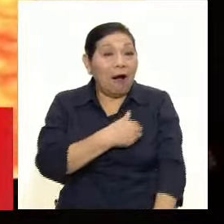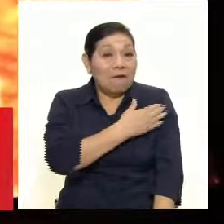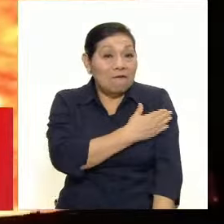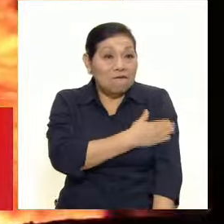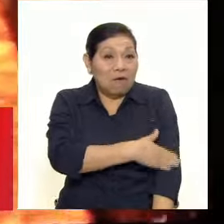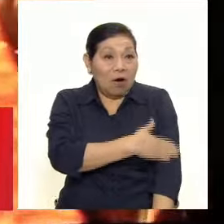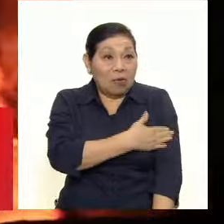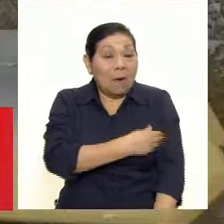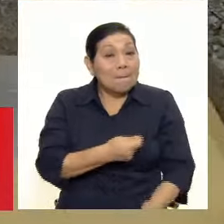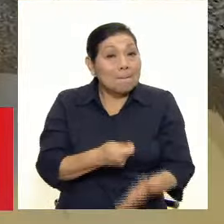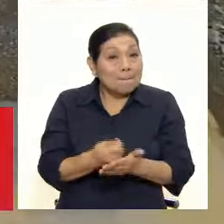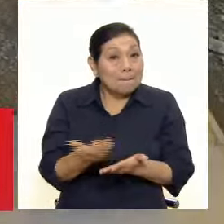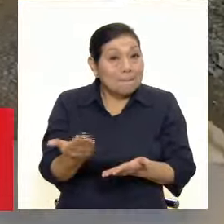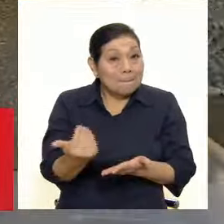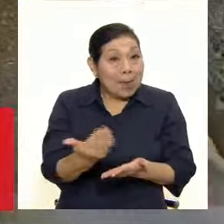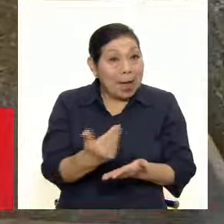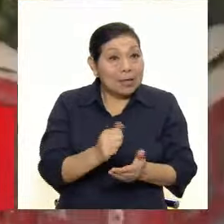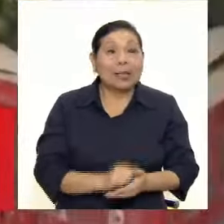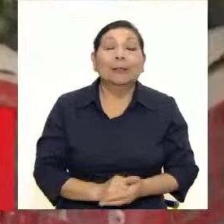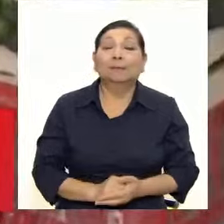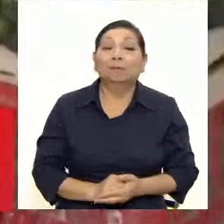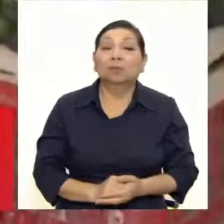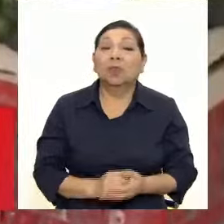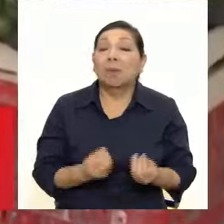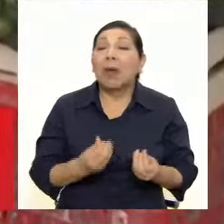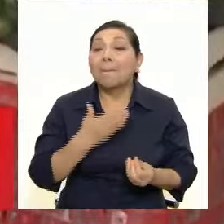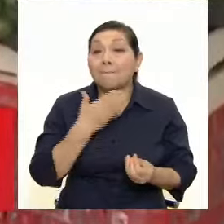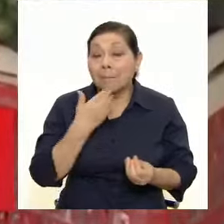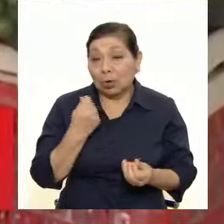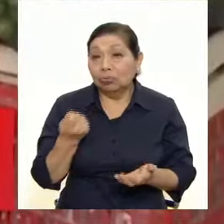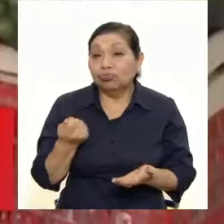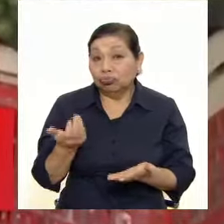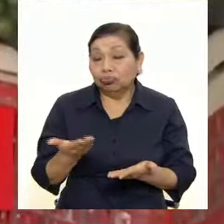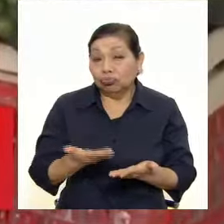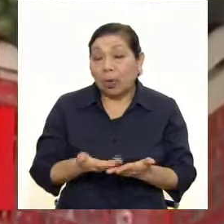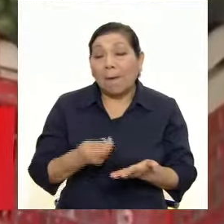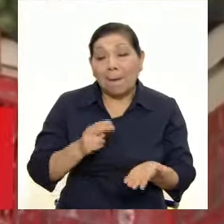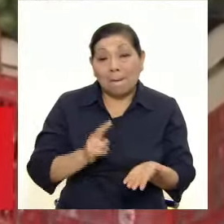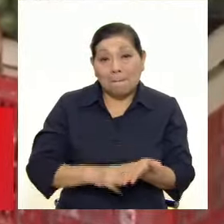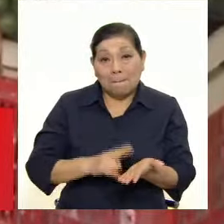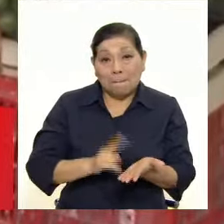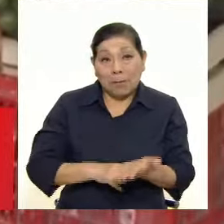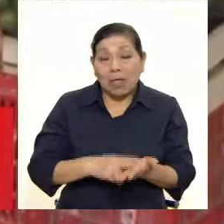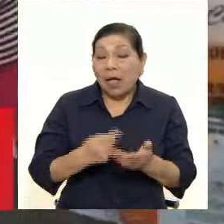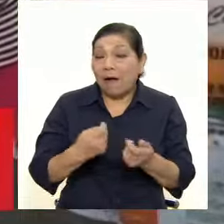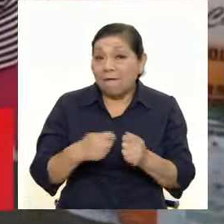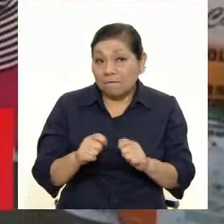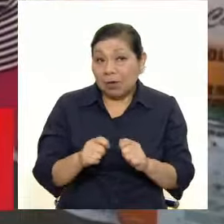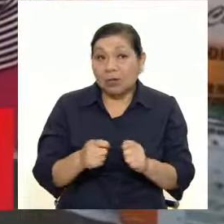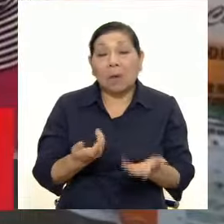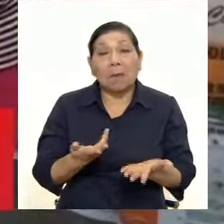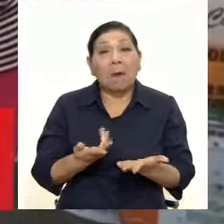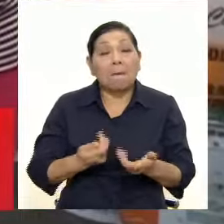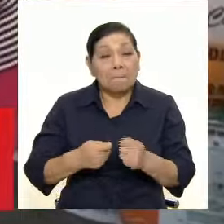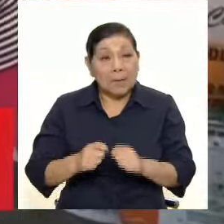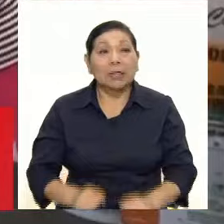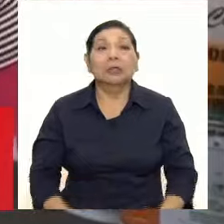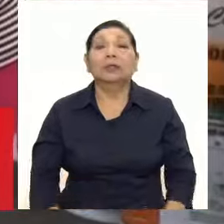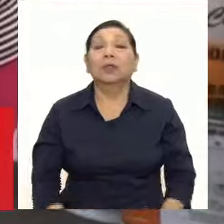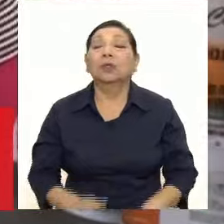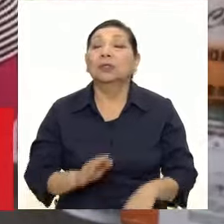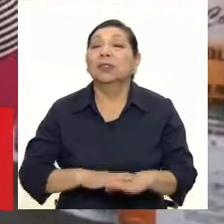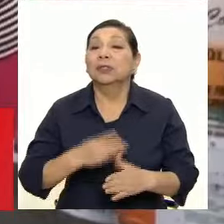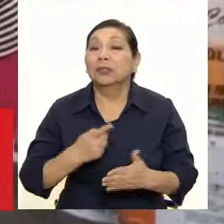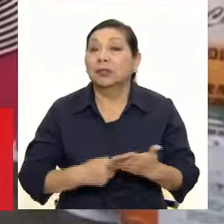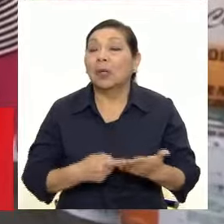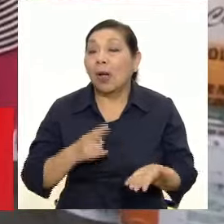los niveles de recaudación tributaria. Hubo una mejor recaudación por impuesto general a las ventas, el impuesto a la renta y sobre